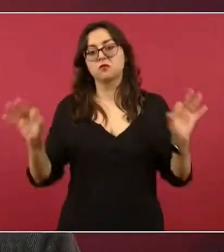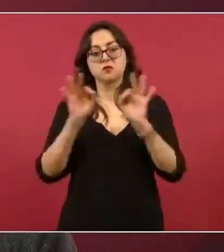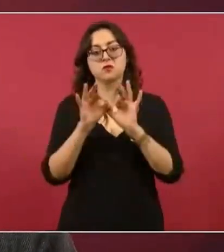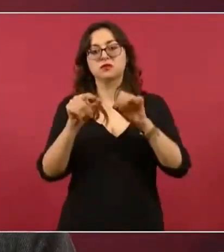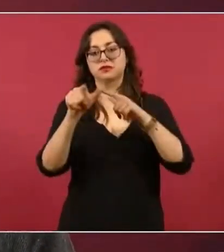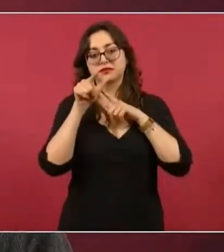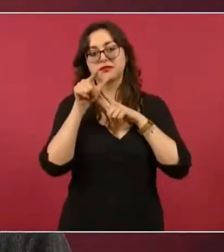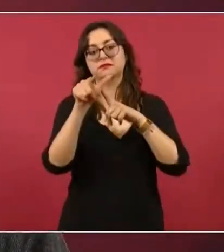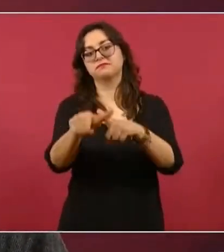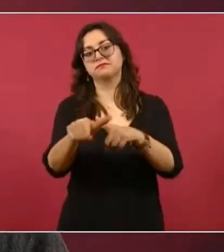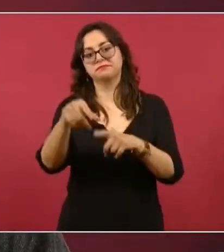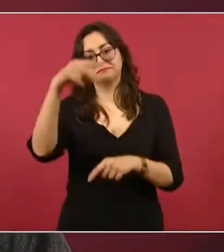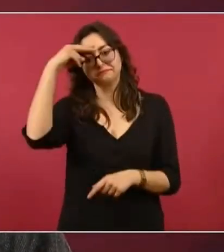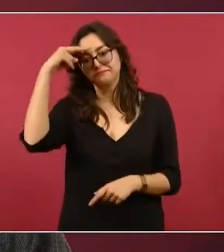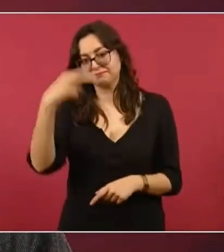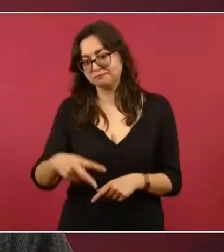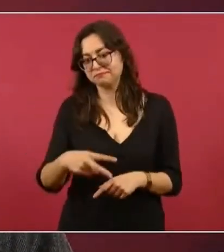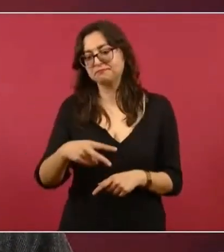para transformar.